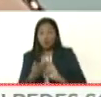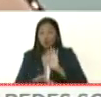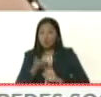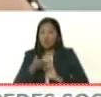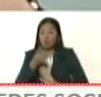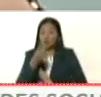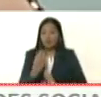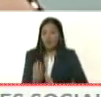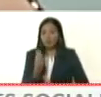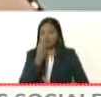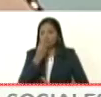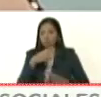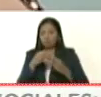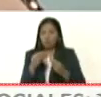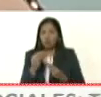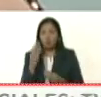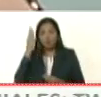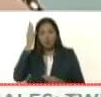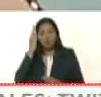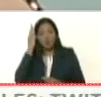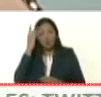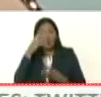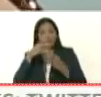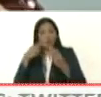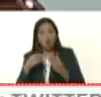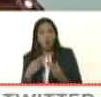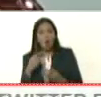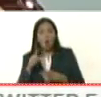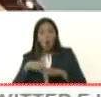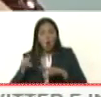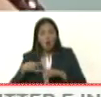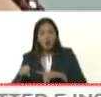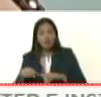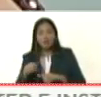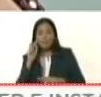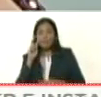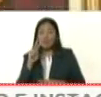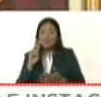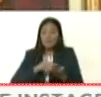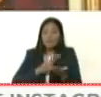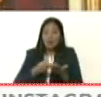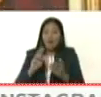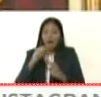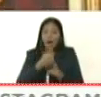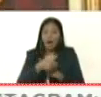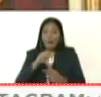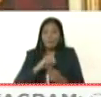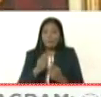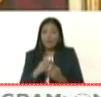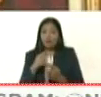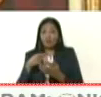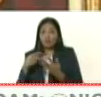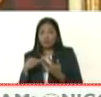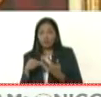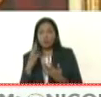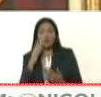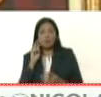importante para el coeficiente intelectual de nuestros niños y niñas. Fíjate, la mermelada de plátano, los ingredientes.